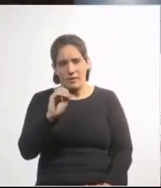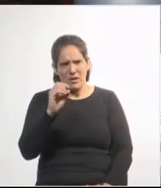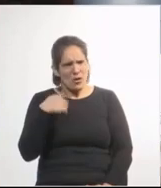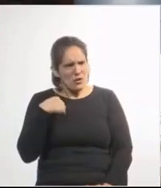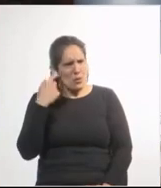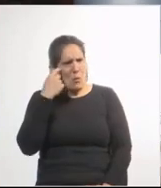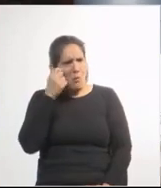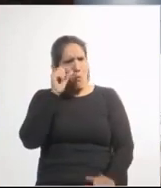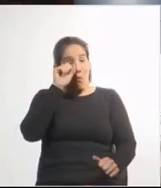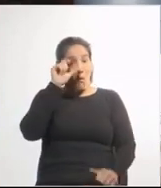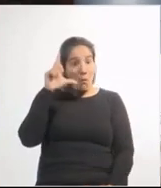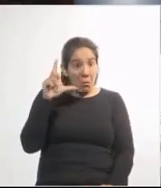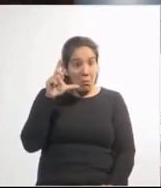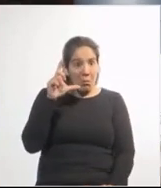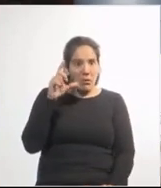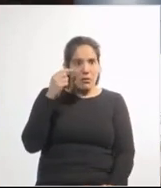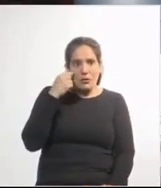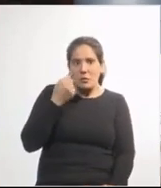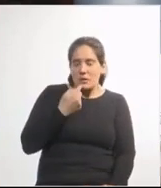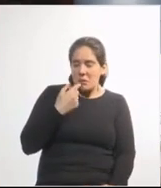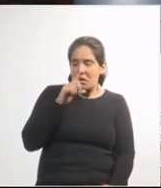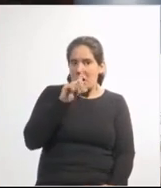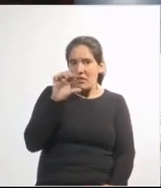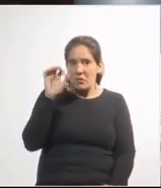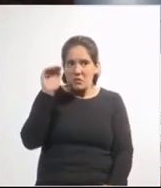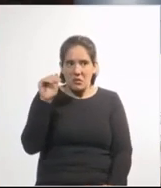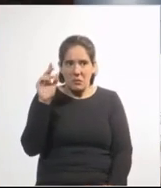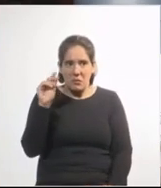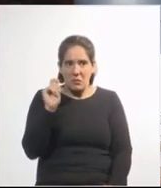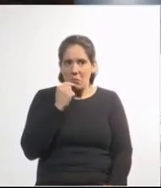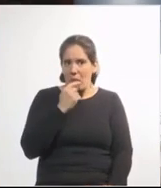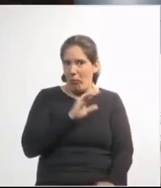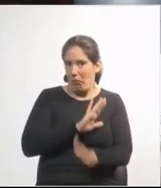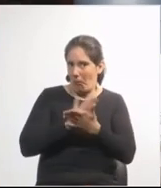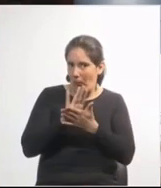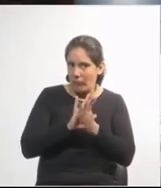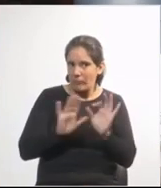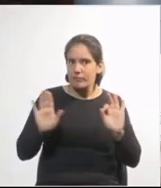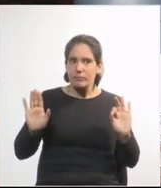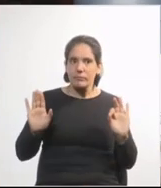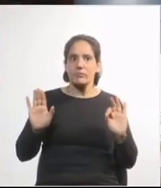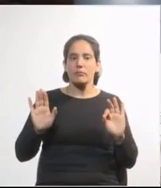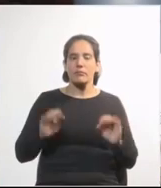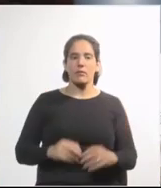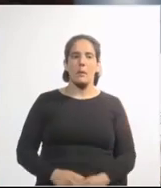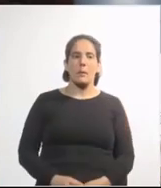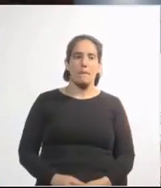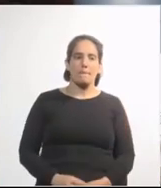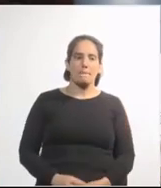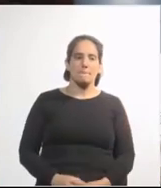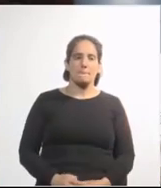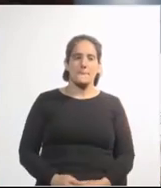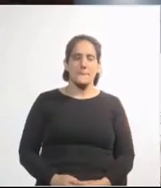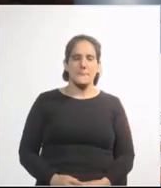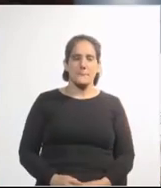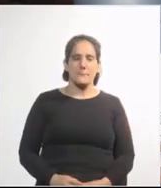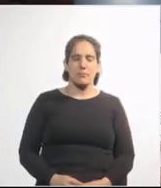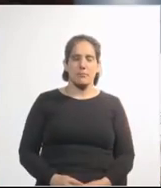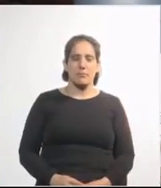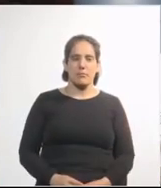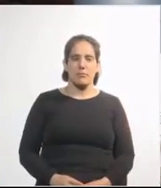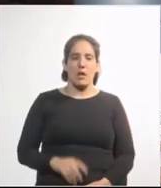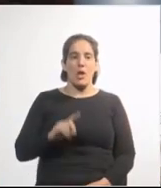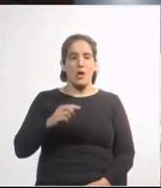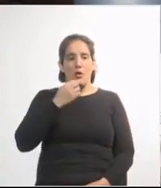última propuesta, que suponía destinar 10 millones de pesos, no haya encontrado eco en la coalición.